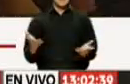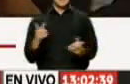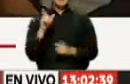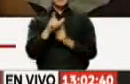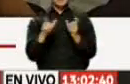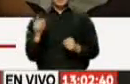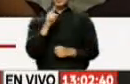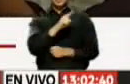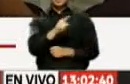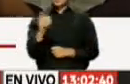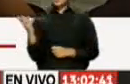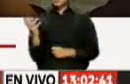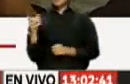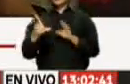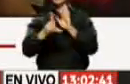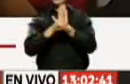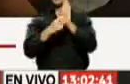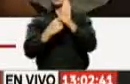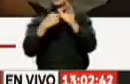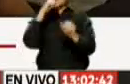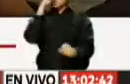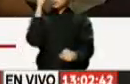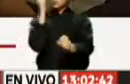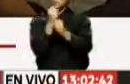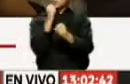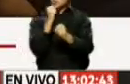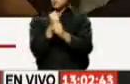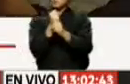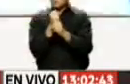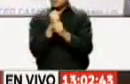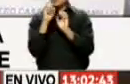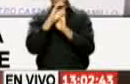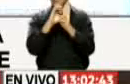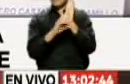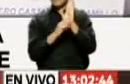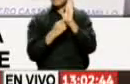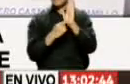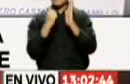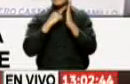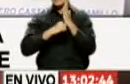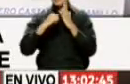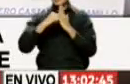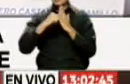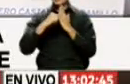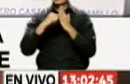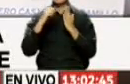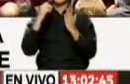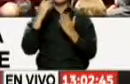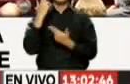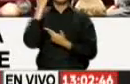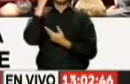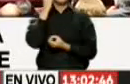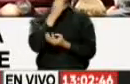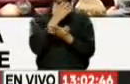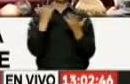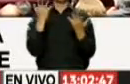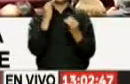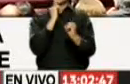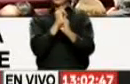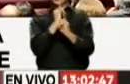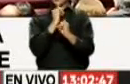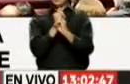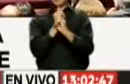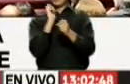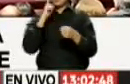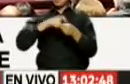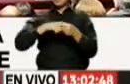está constando en el Código del Trabajo, garantiza la Constitución. El ministro de Defensa, Osvaldo Jarrín, explica cuál es la situación en las instituciones